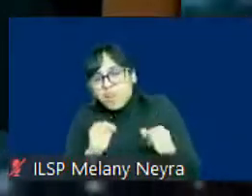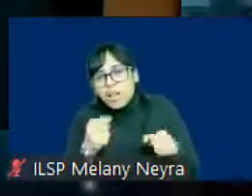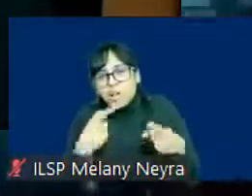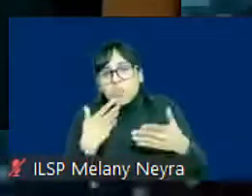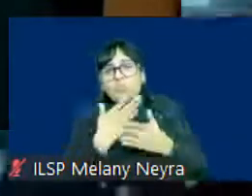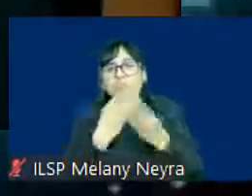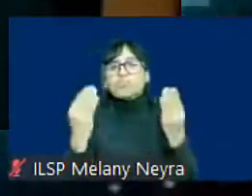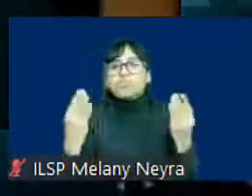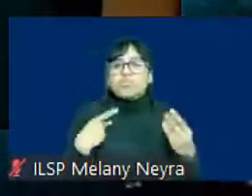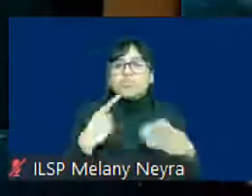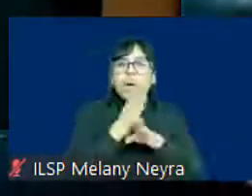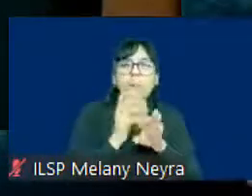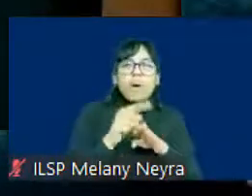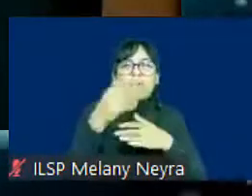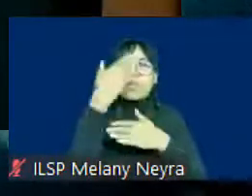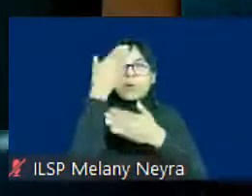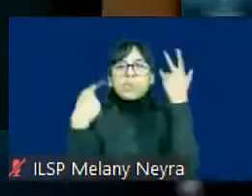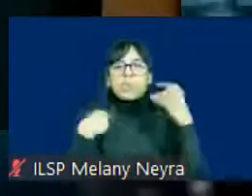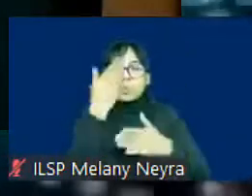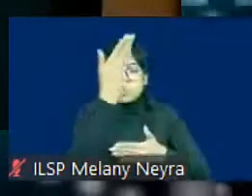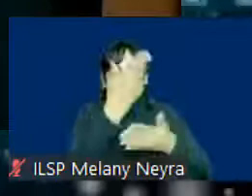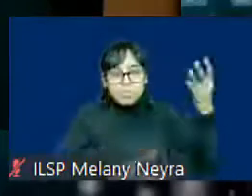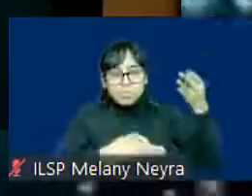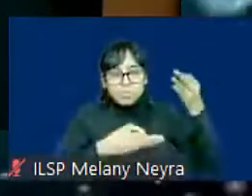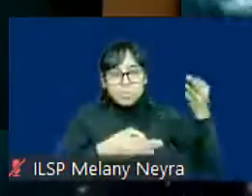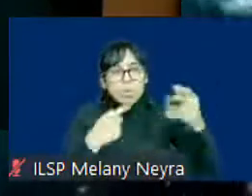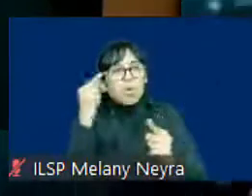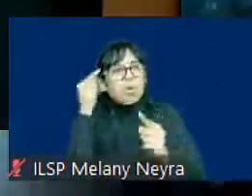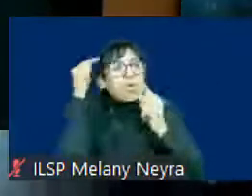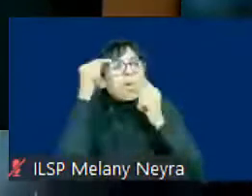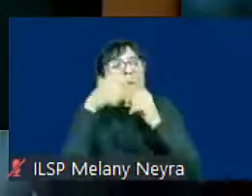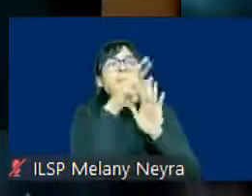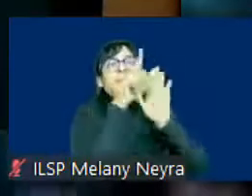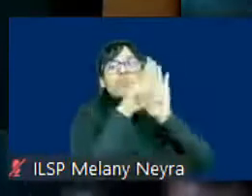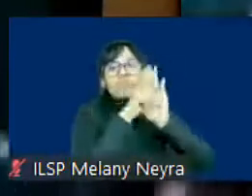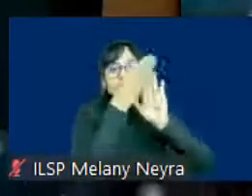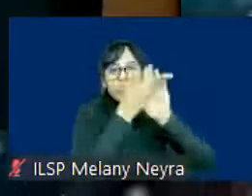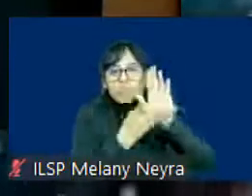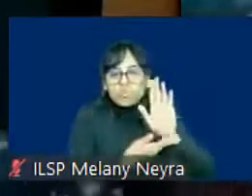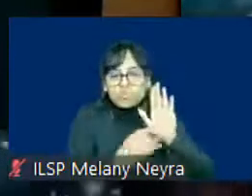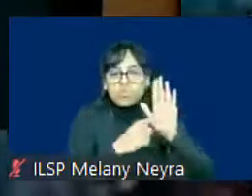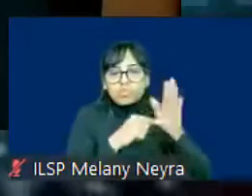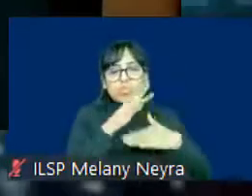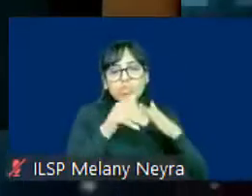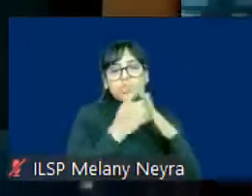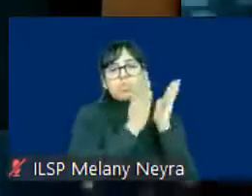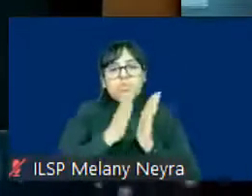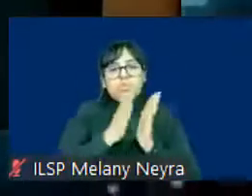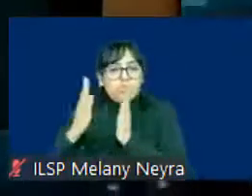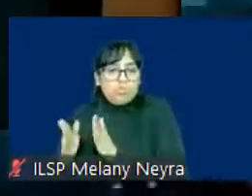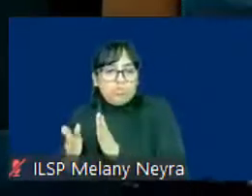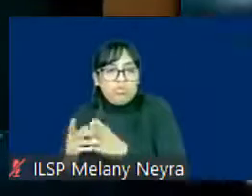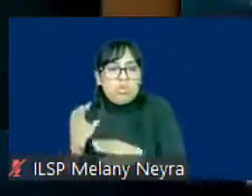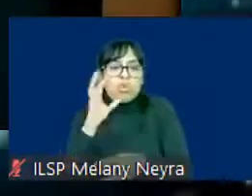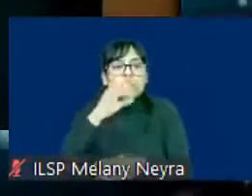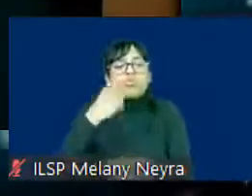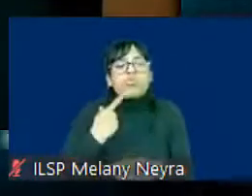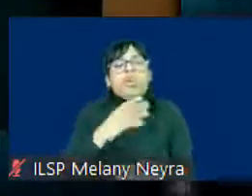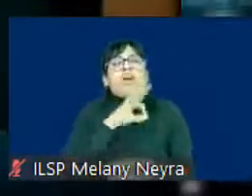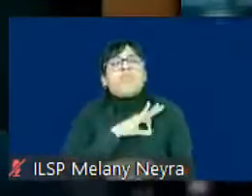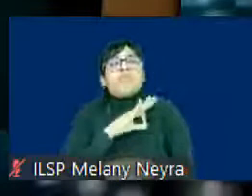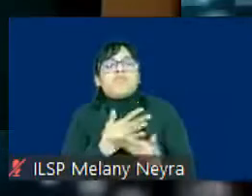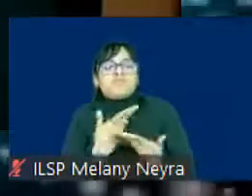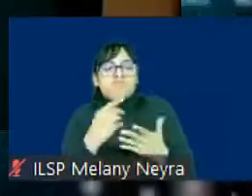formas nos hacen olvidar el contenido o el propósito de las normas, de los procedimientos, de los requisitos.